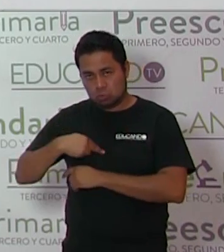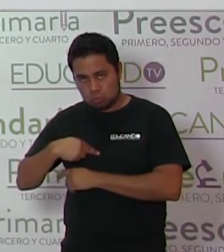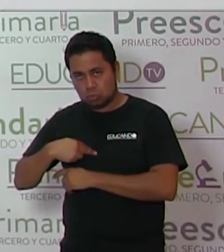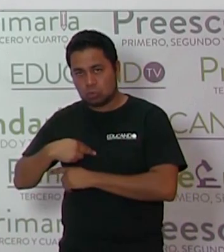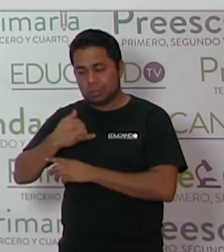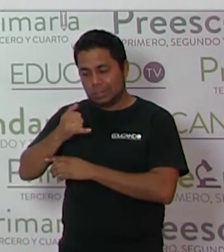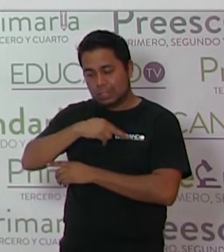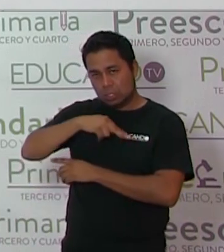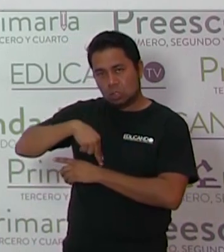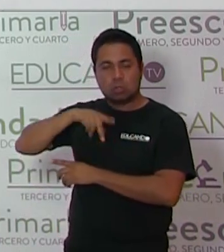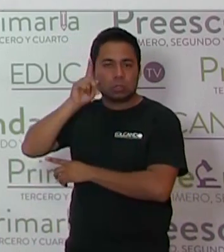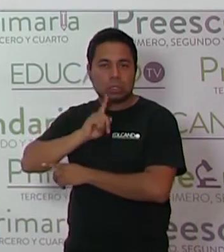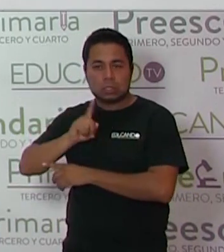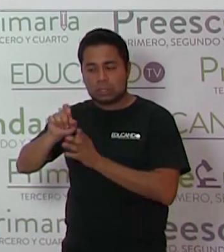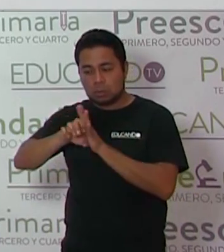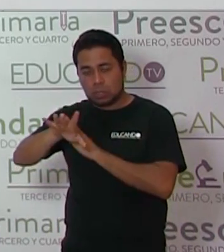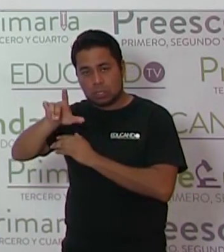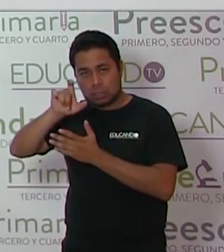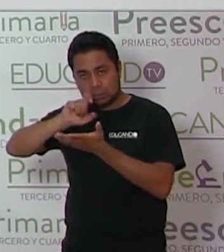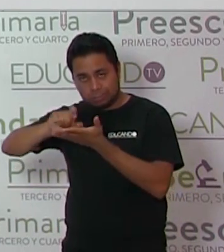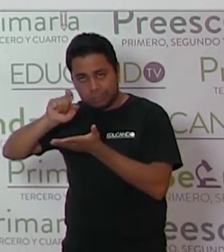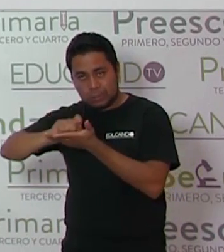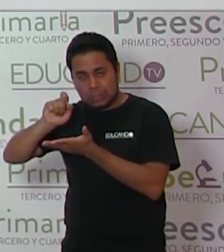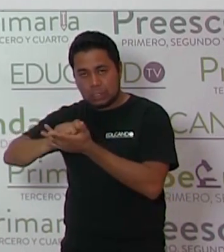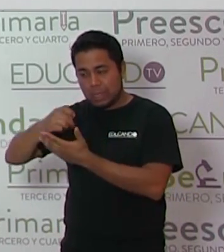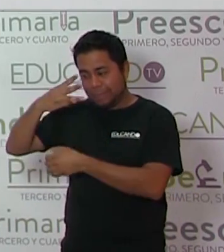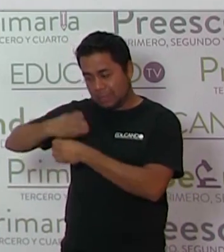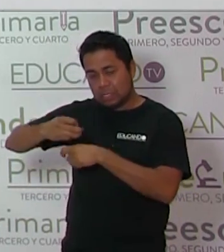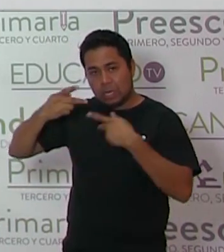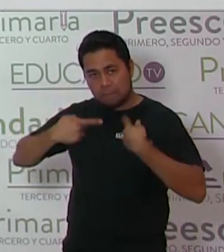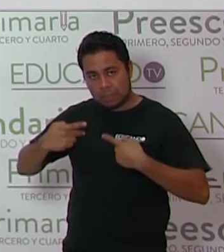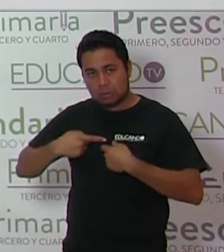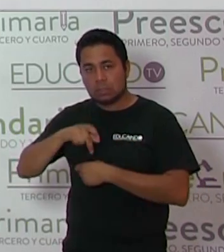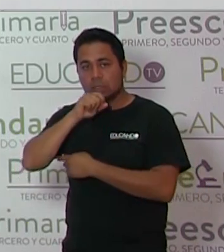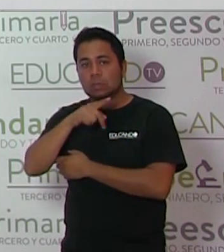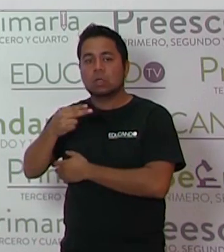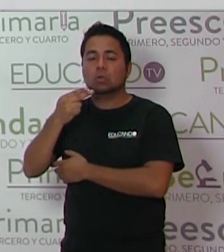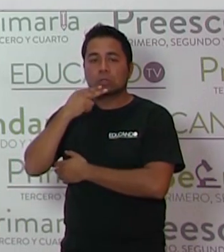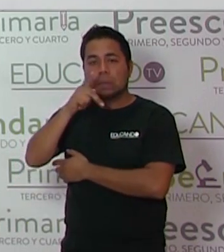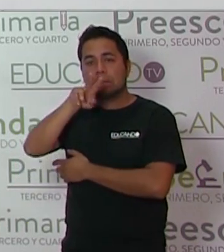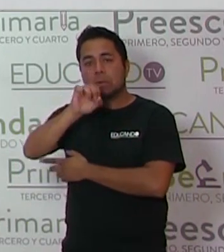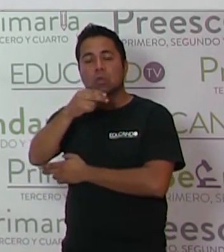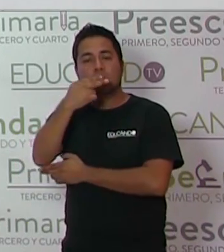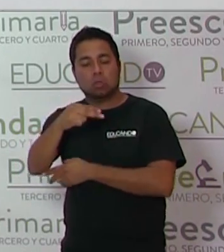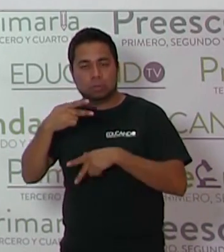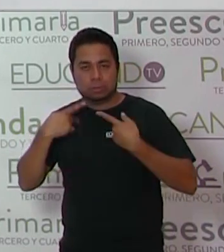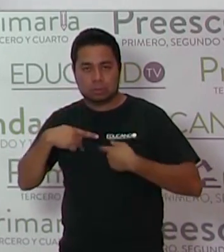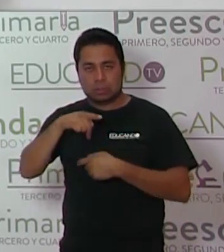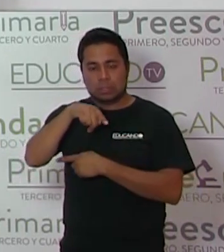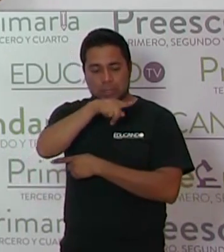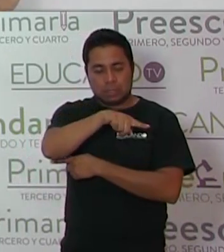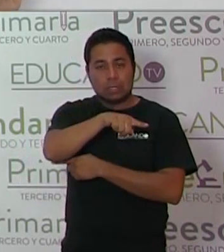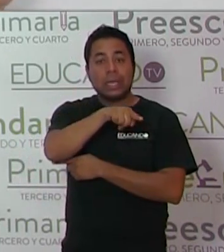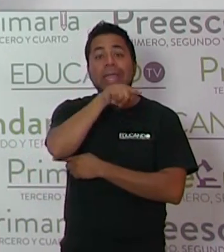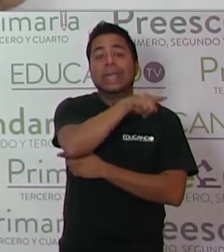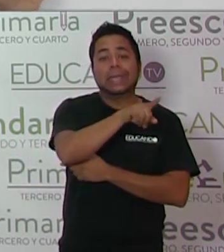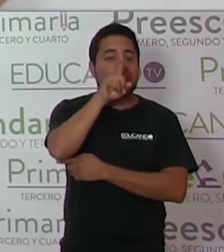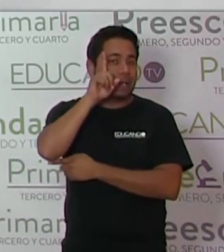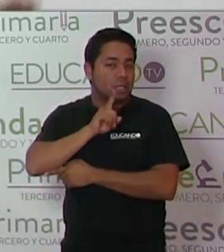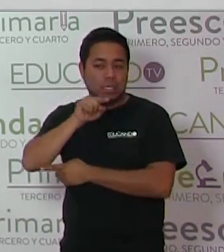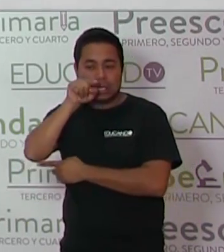y nosotros. Cuando se escribe en tercera persona, utilizamos los pronombres ella,